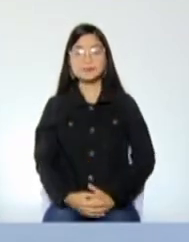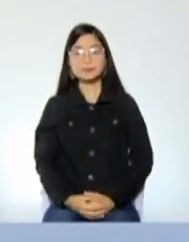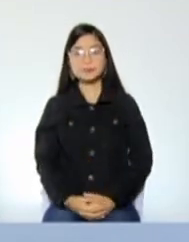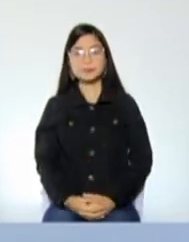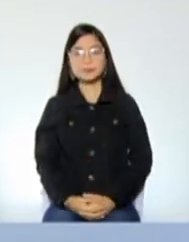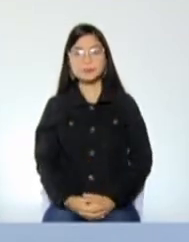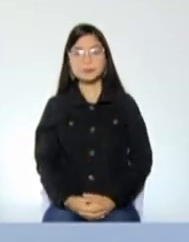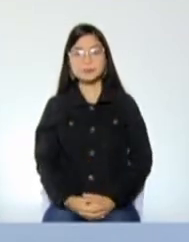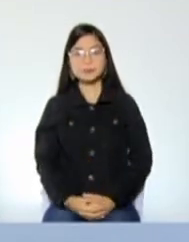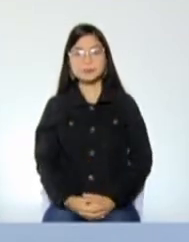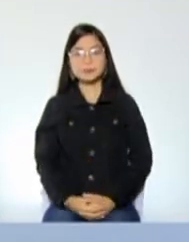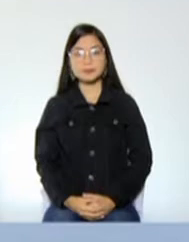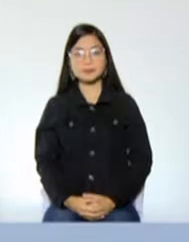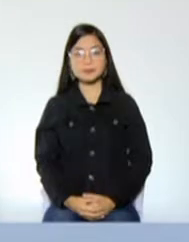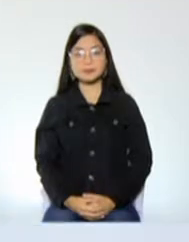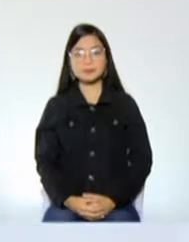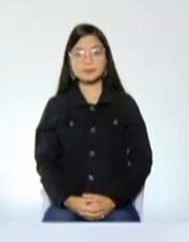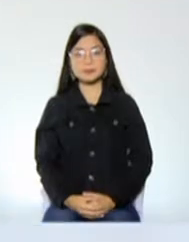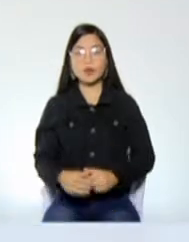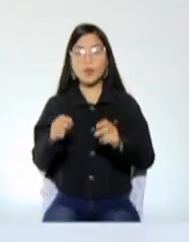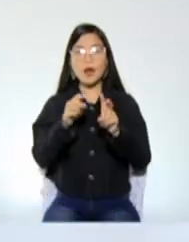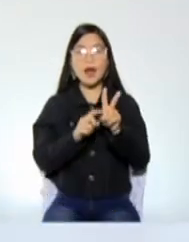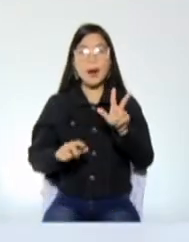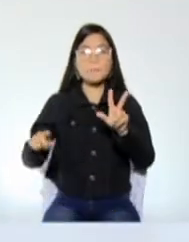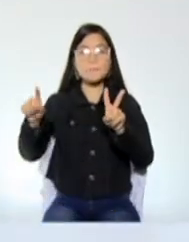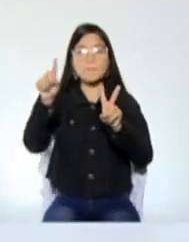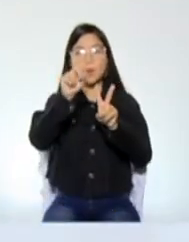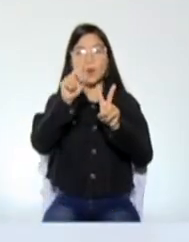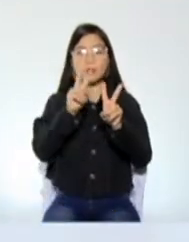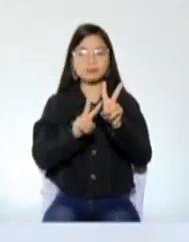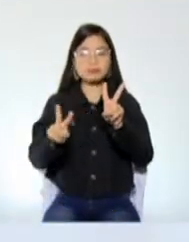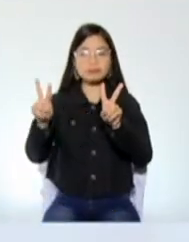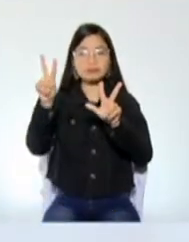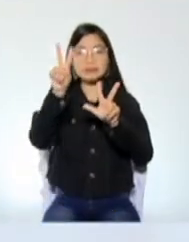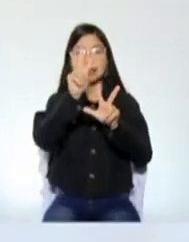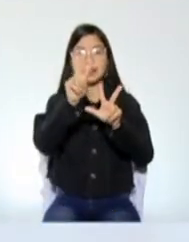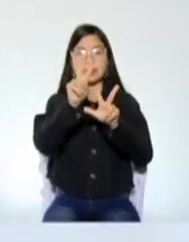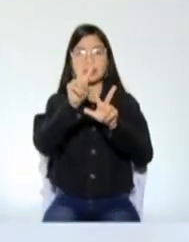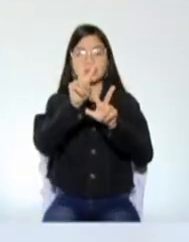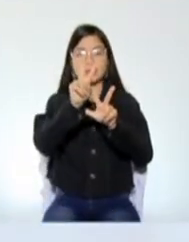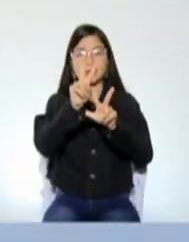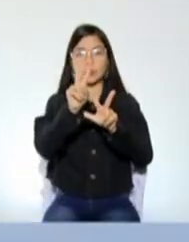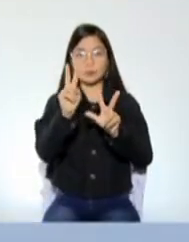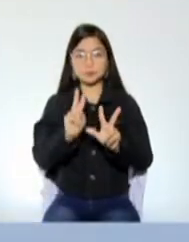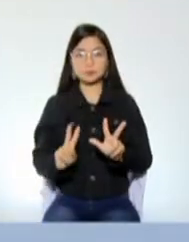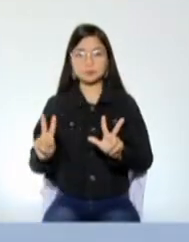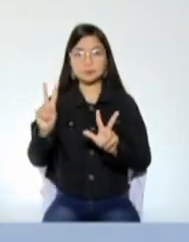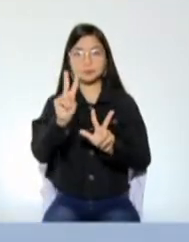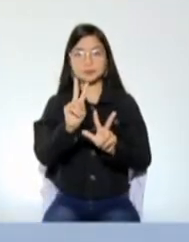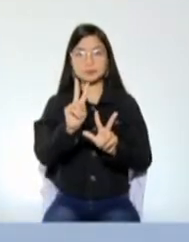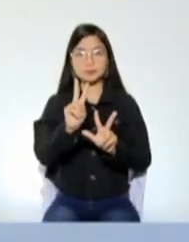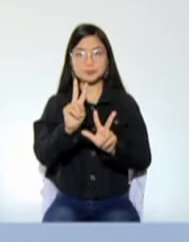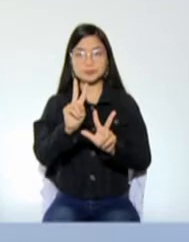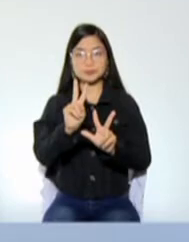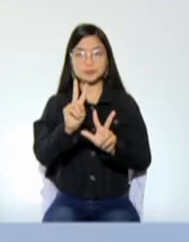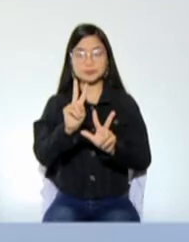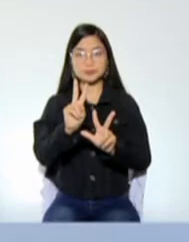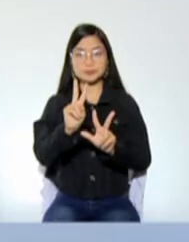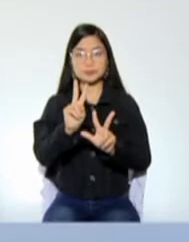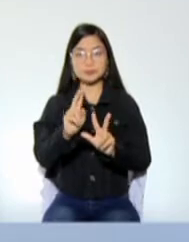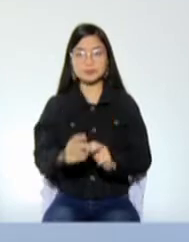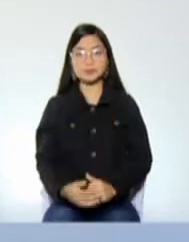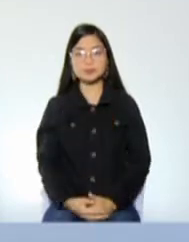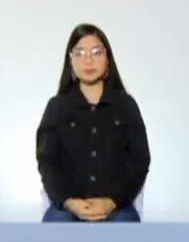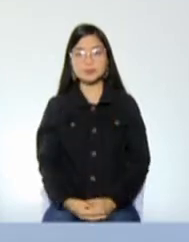pero con su mayor exponente sería 3 a la 2 por, ahora buscamos los no comunes, en este